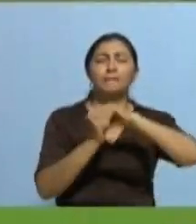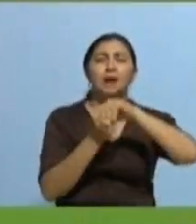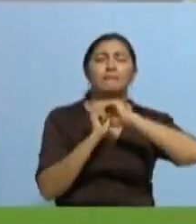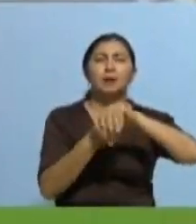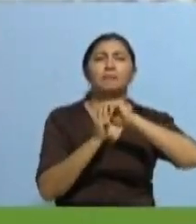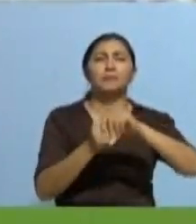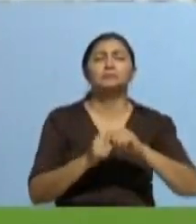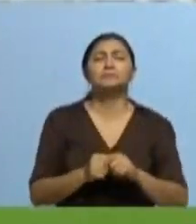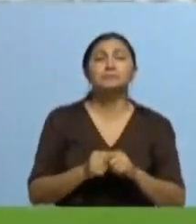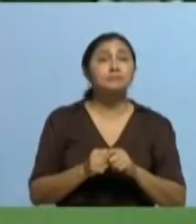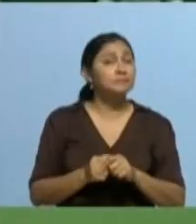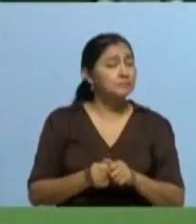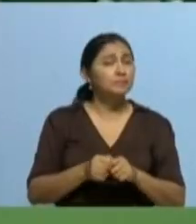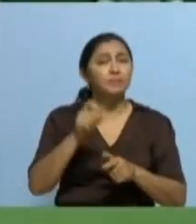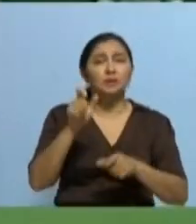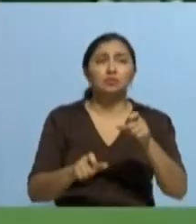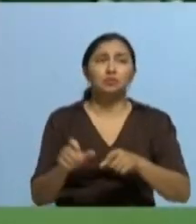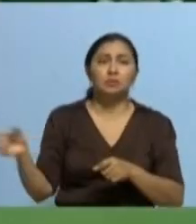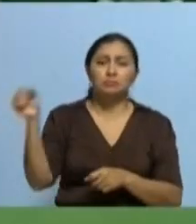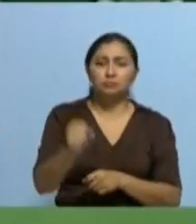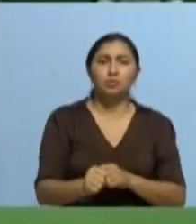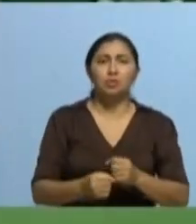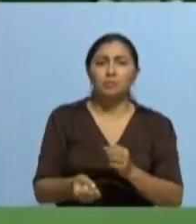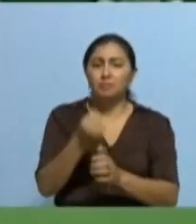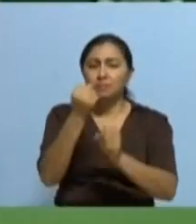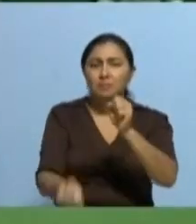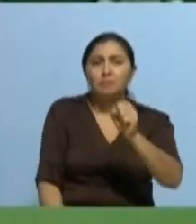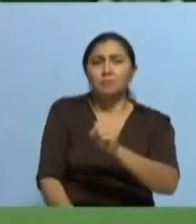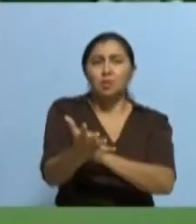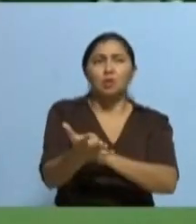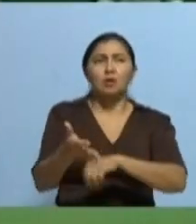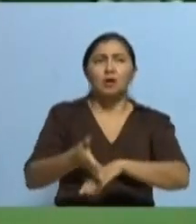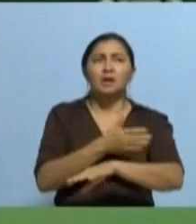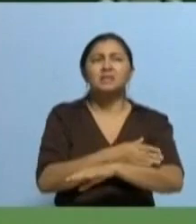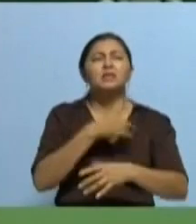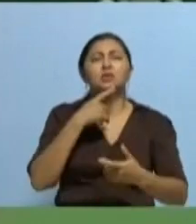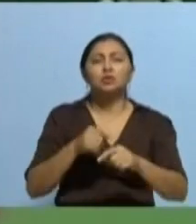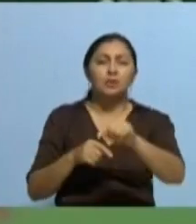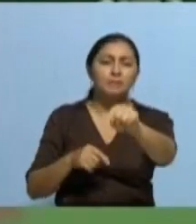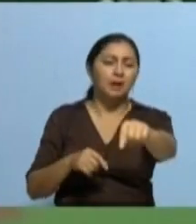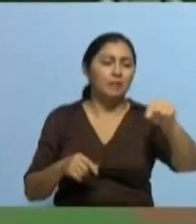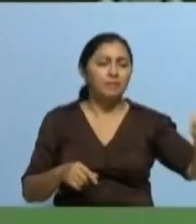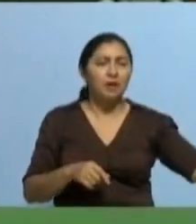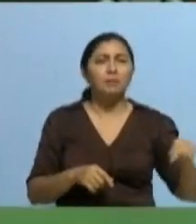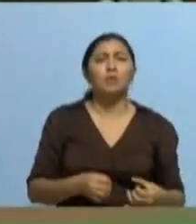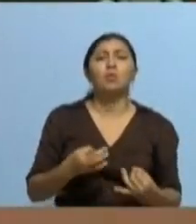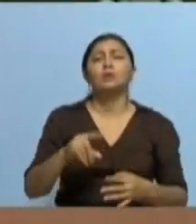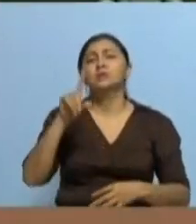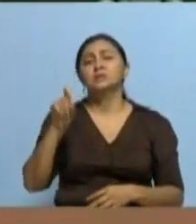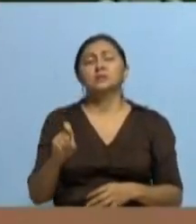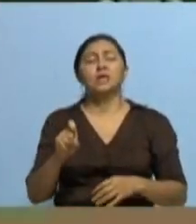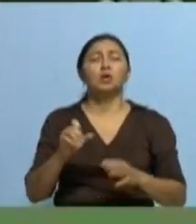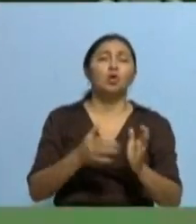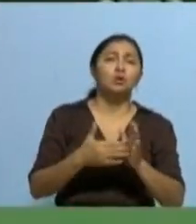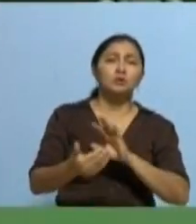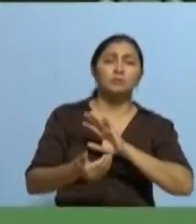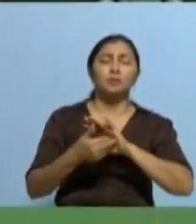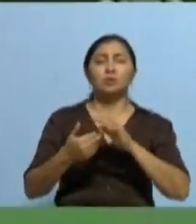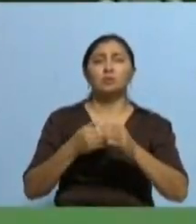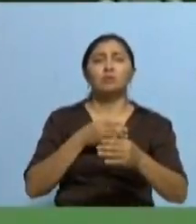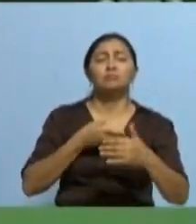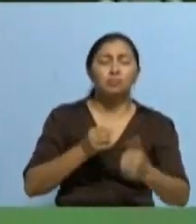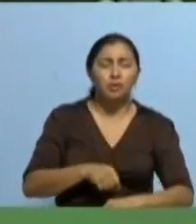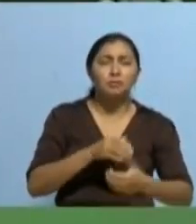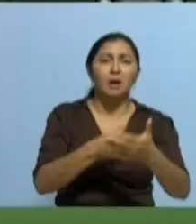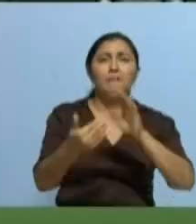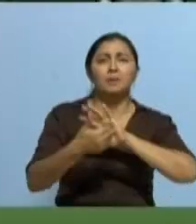parte, para que un jugador pueda lanzar, el juego deberá estar en extra innings o con una diferencia de 6 6 carreras, ya sea a favor o en contra. El tiempo de